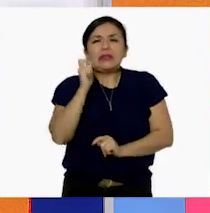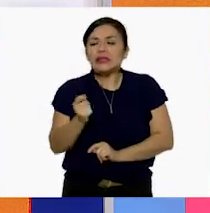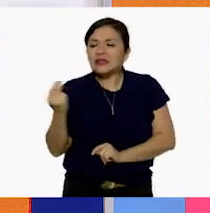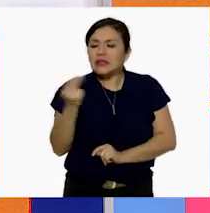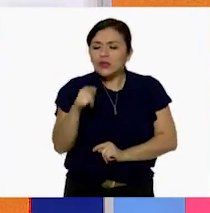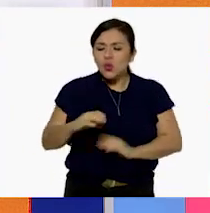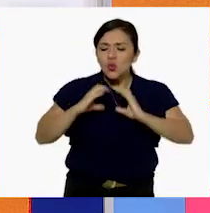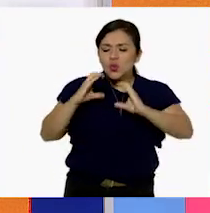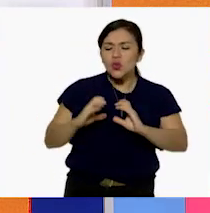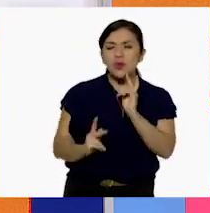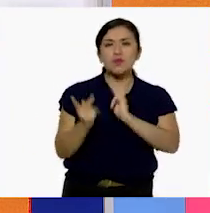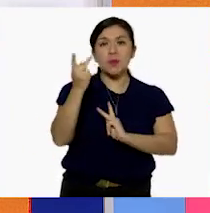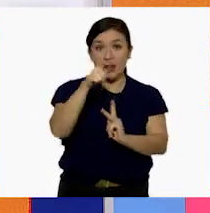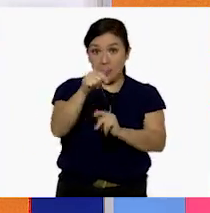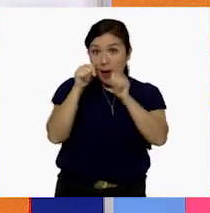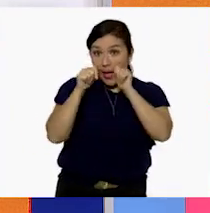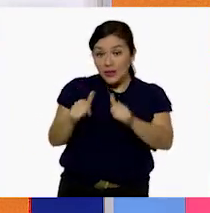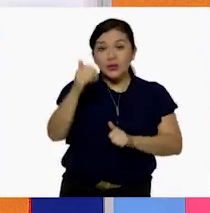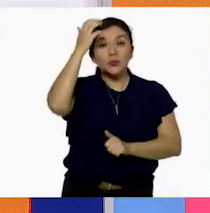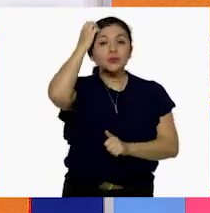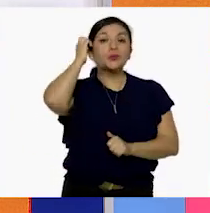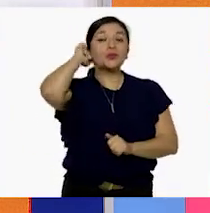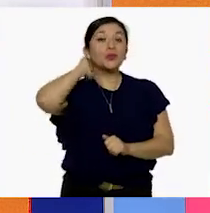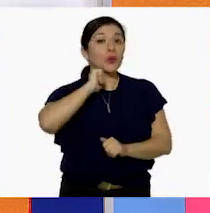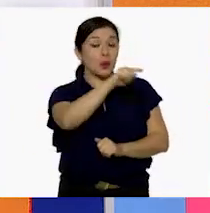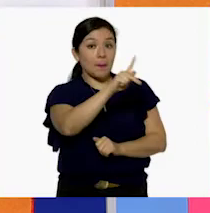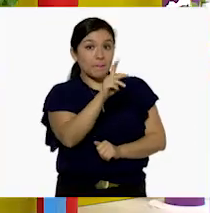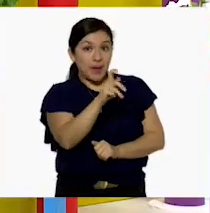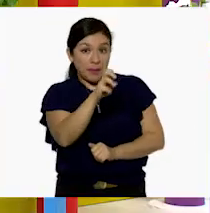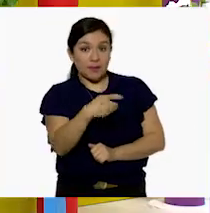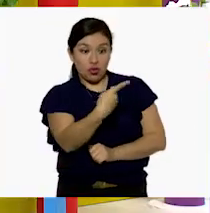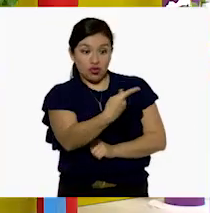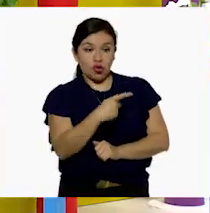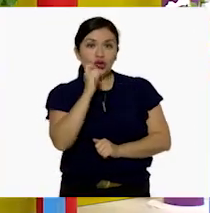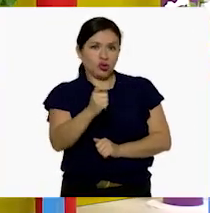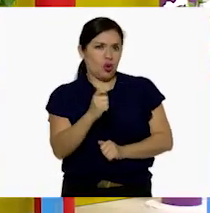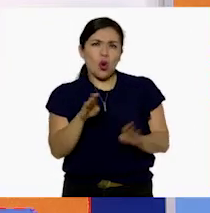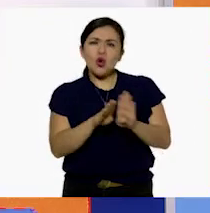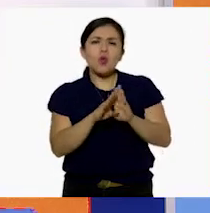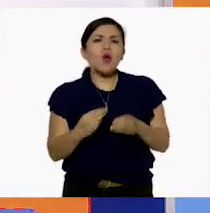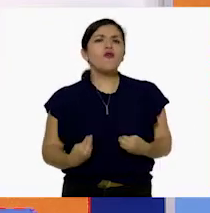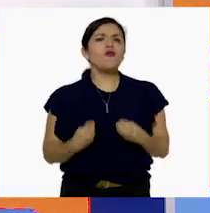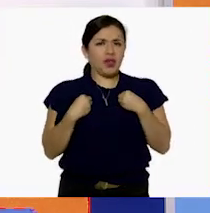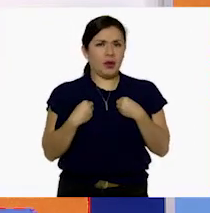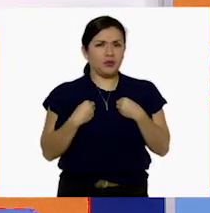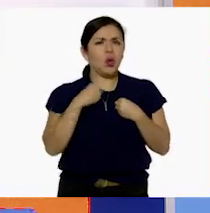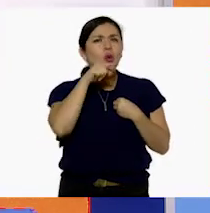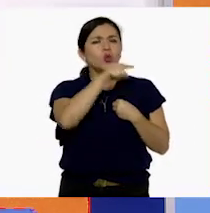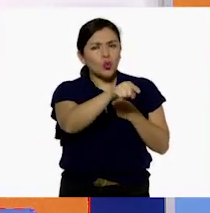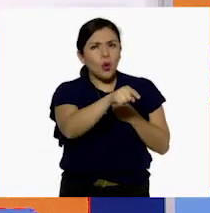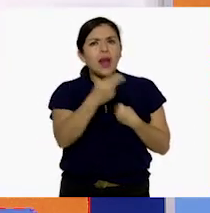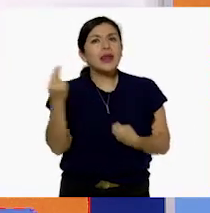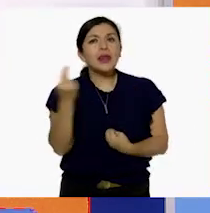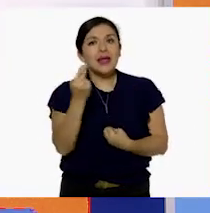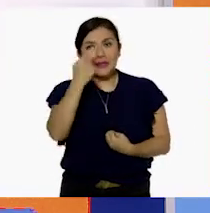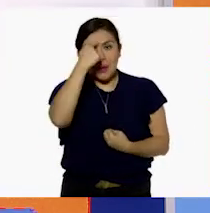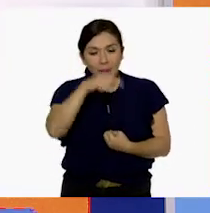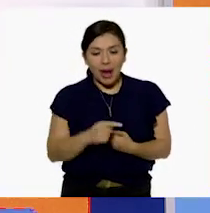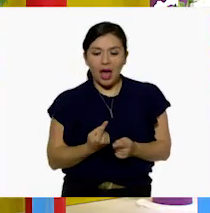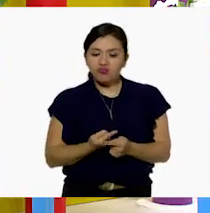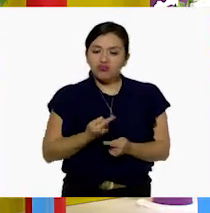plantas. Miren, niñas y niños, pongan atención. Pepe, sí. Nosotros somos seres vivos. ¿Tú qué necesitas para que estés